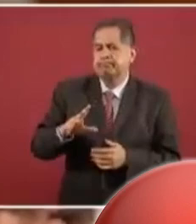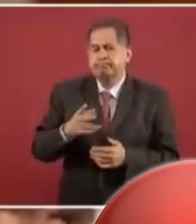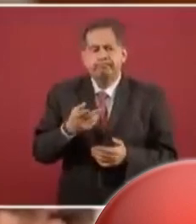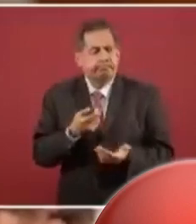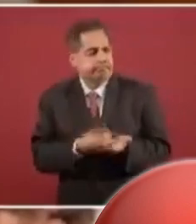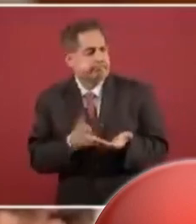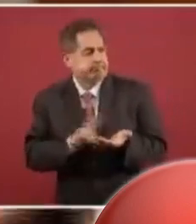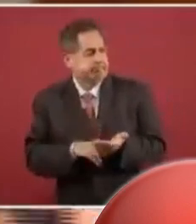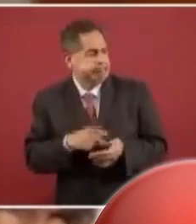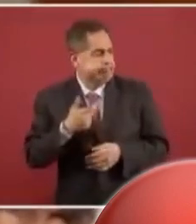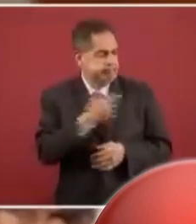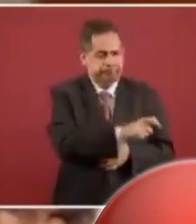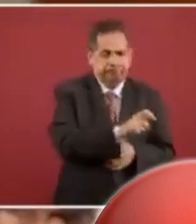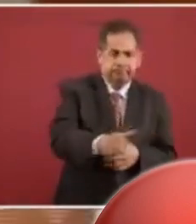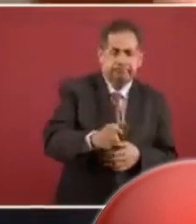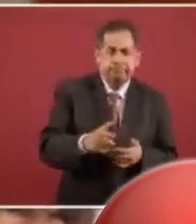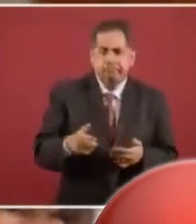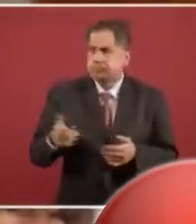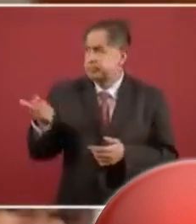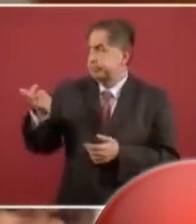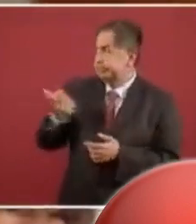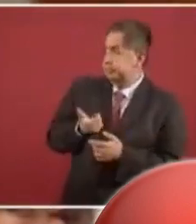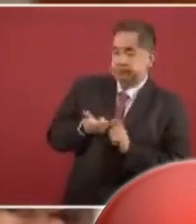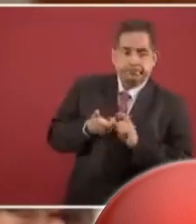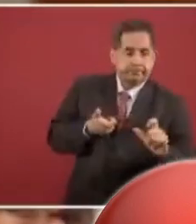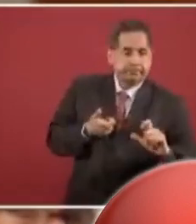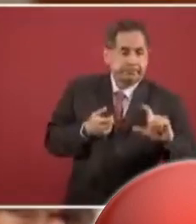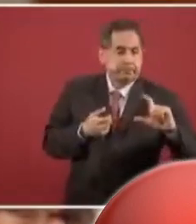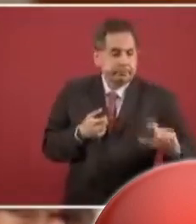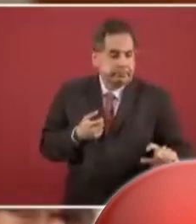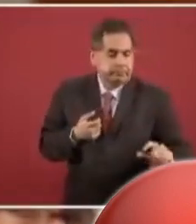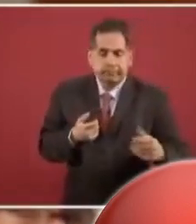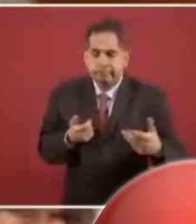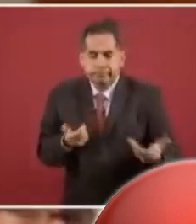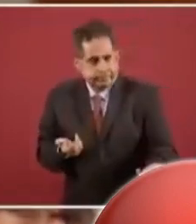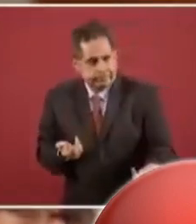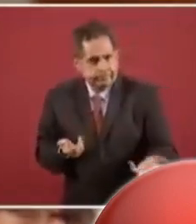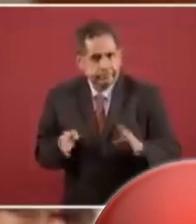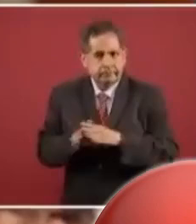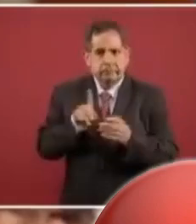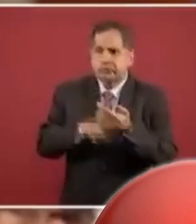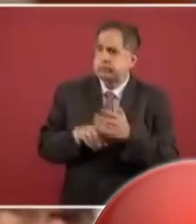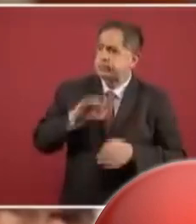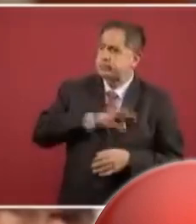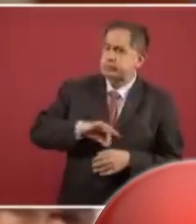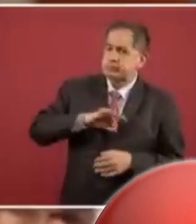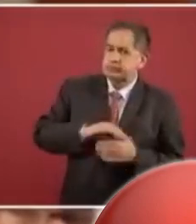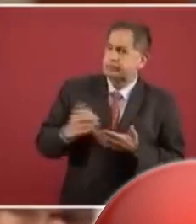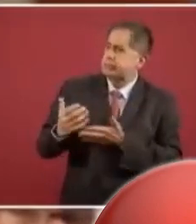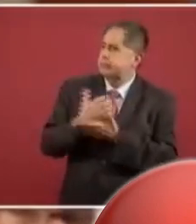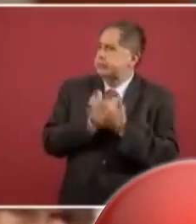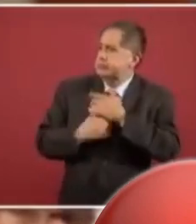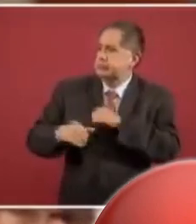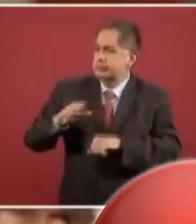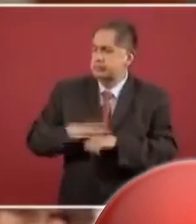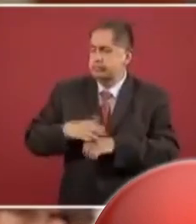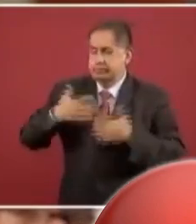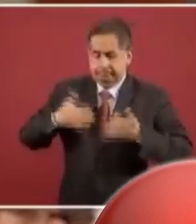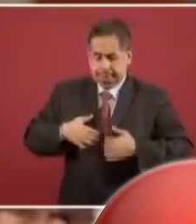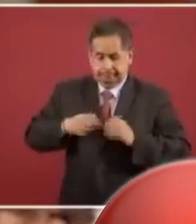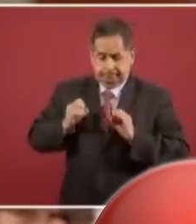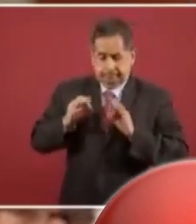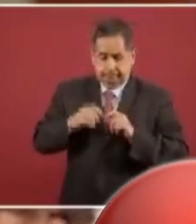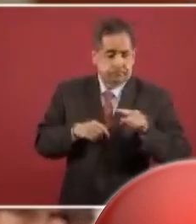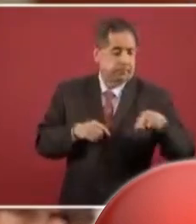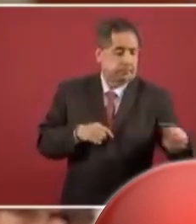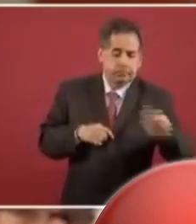doble pago, porque finalmente los patrones pagan a la agencia y finalmente quien sigue ganando menos es obviamente los trabajadores